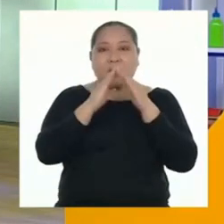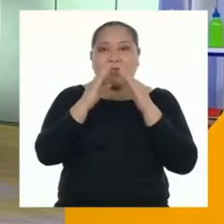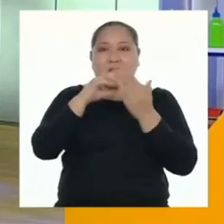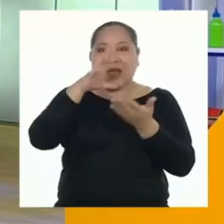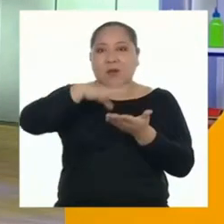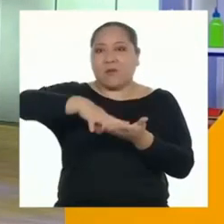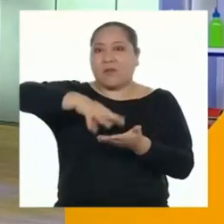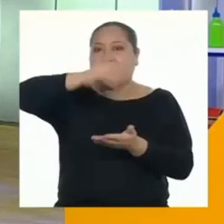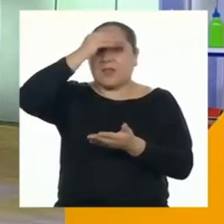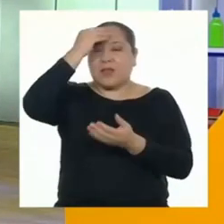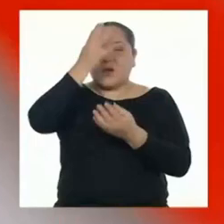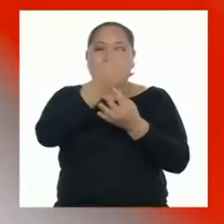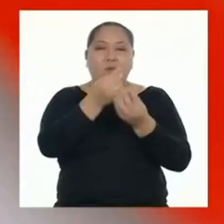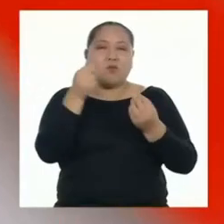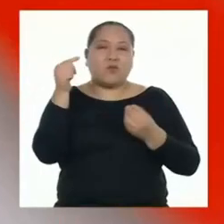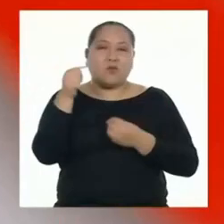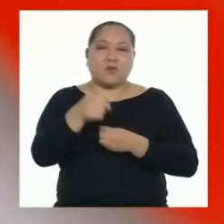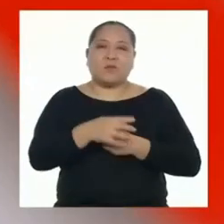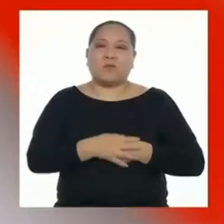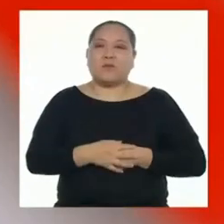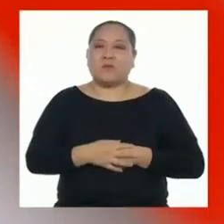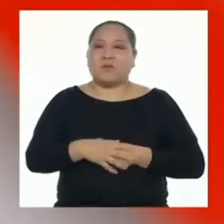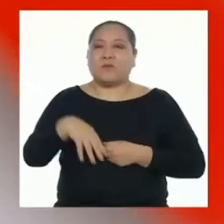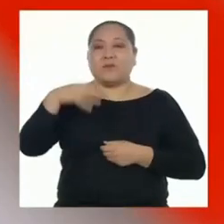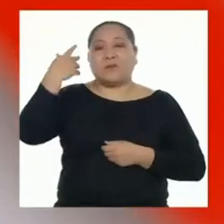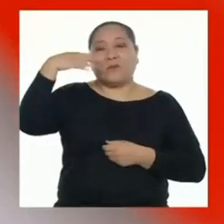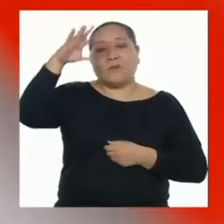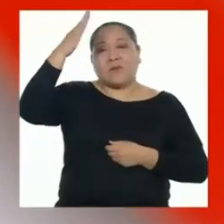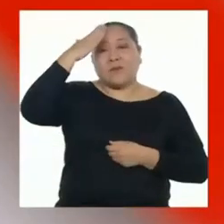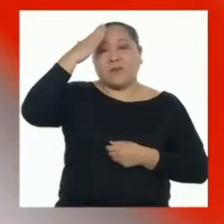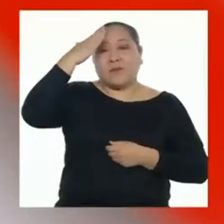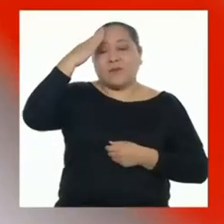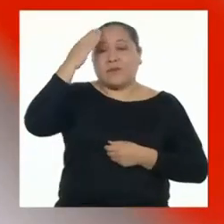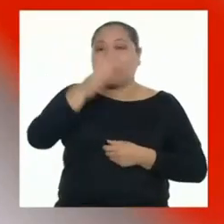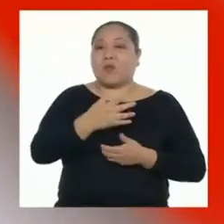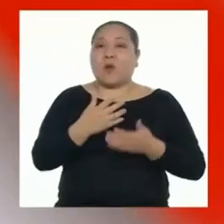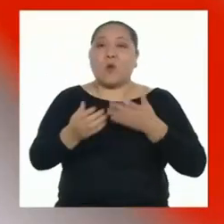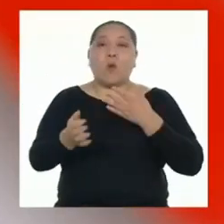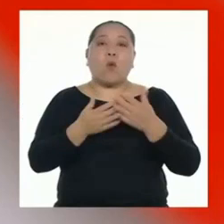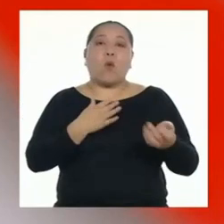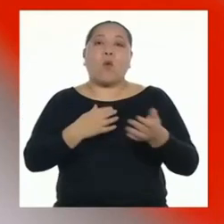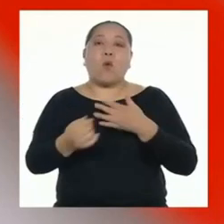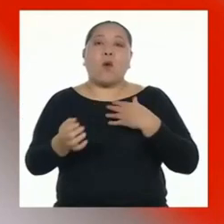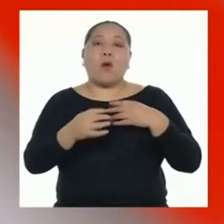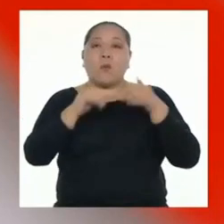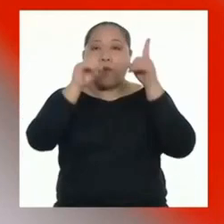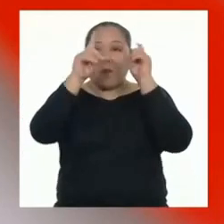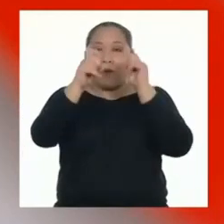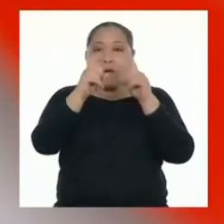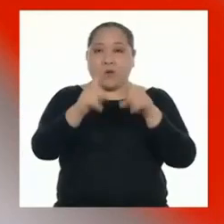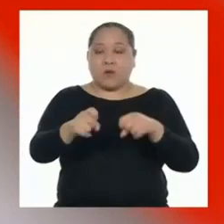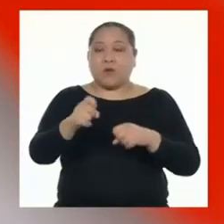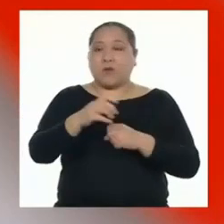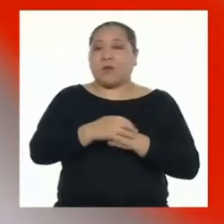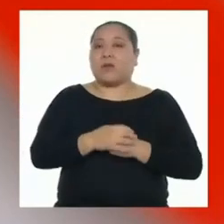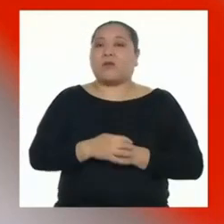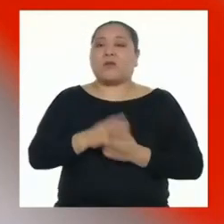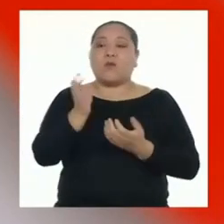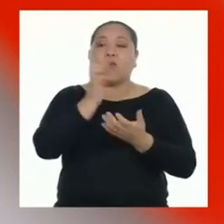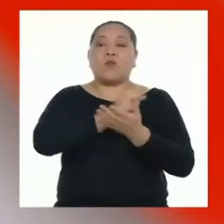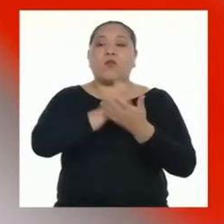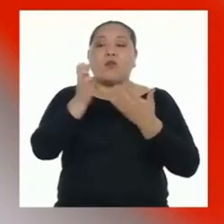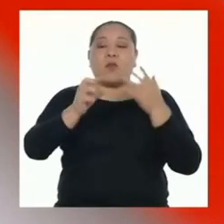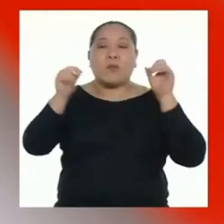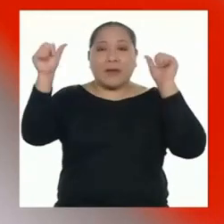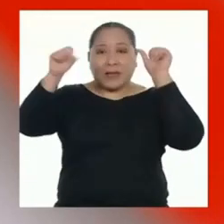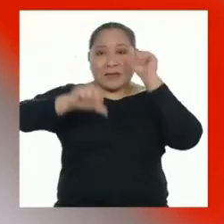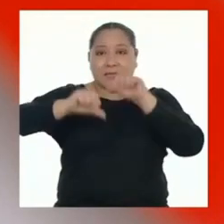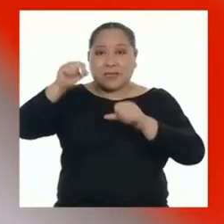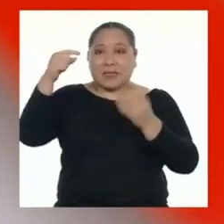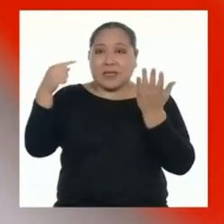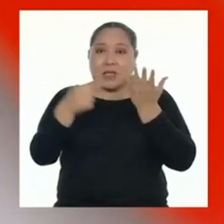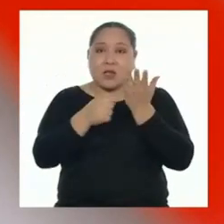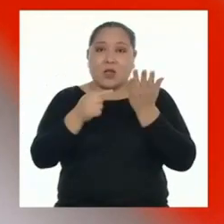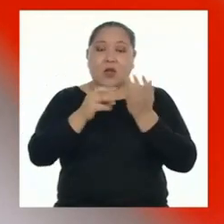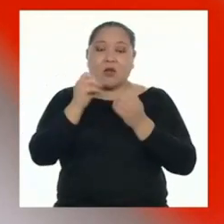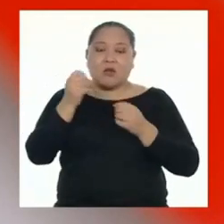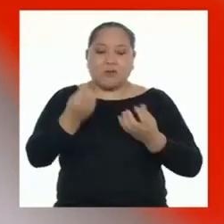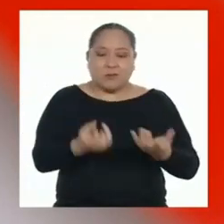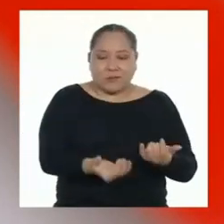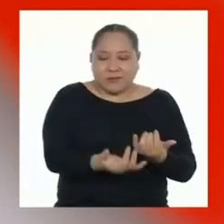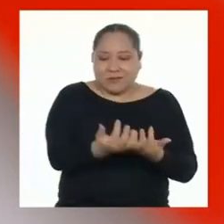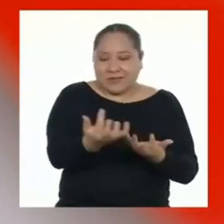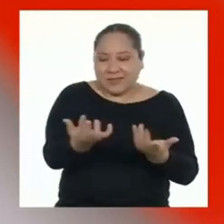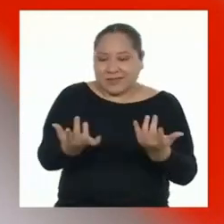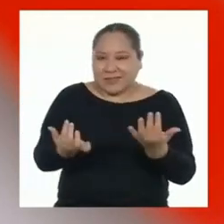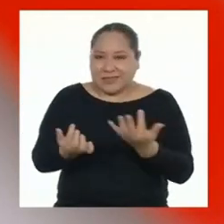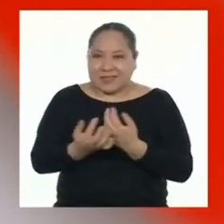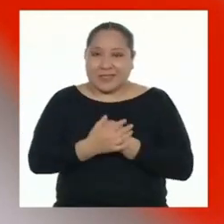aprenderán mucho de ellas. Y ya saben que para cualquier consulta sobre los programas o las áreas de ciencia y tecnología y